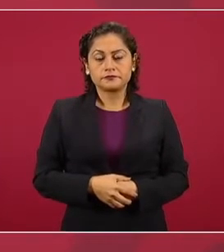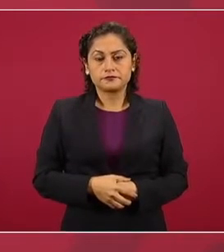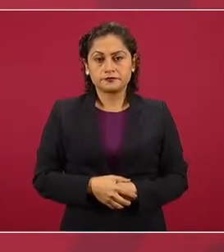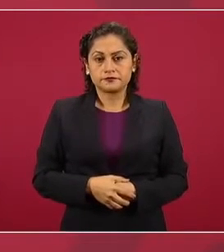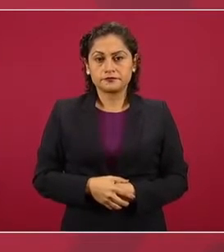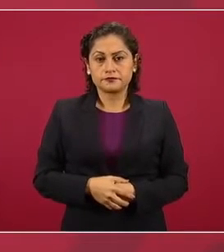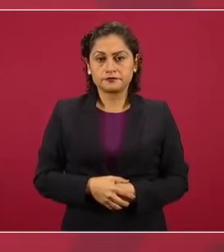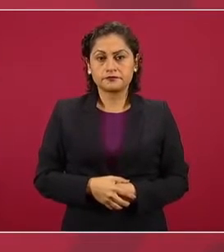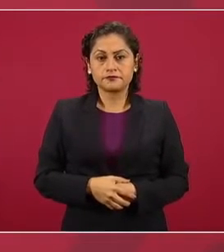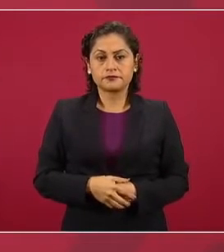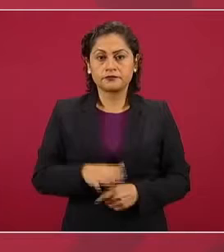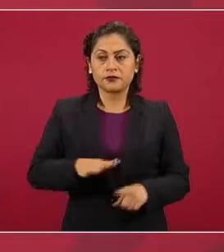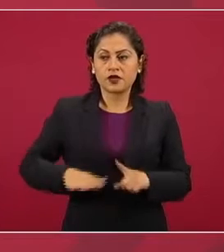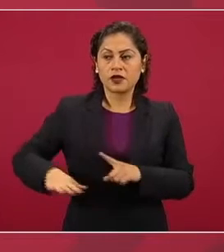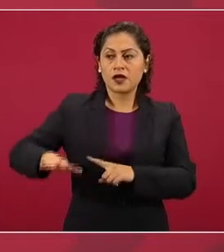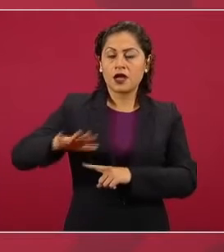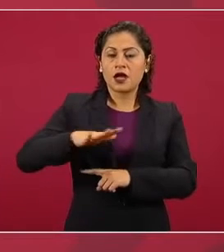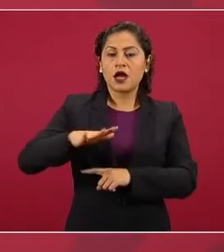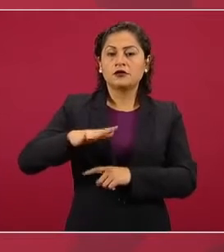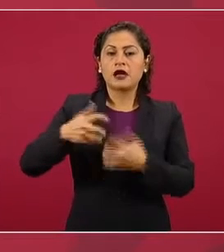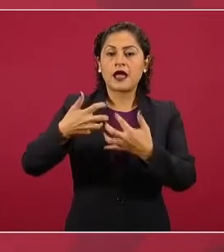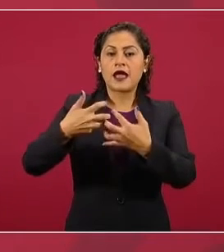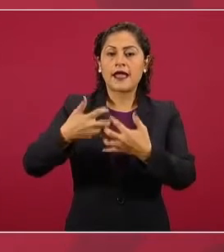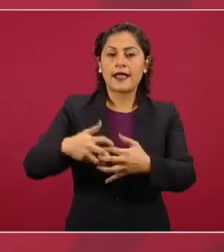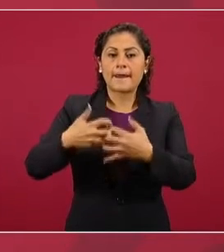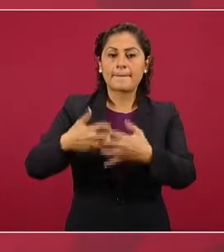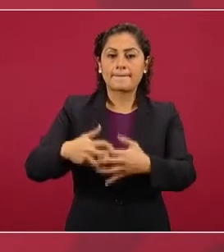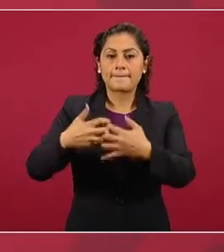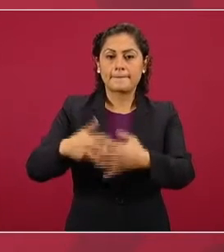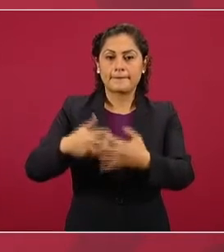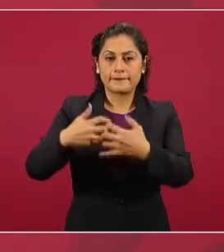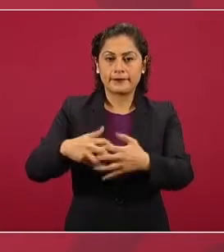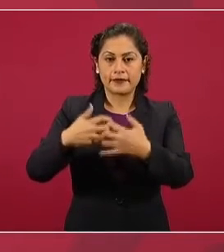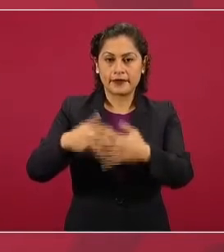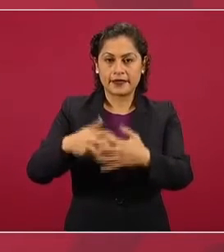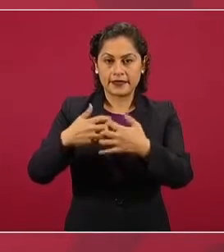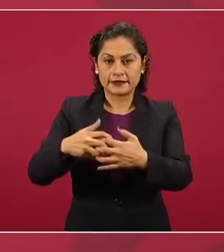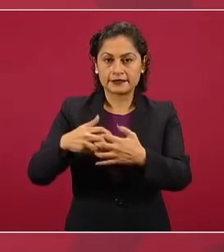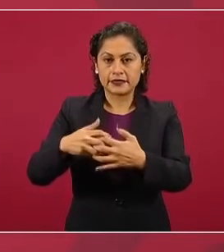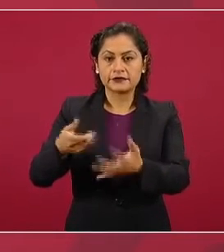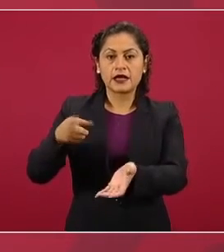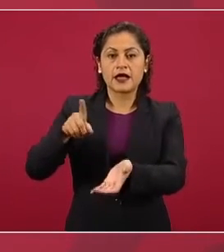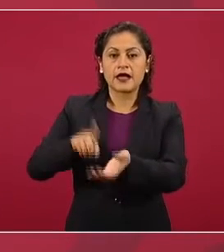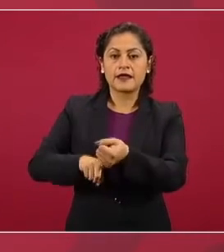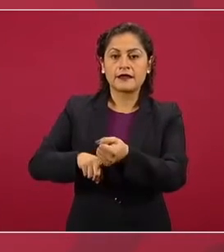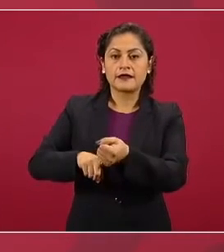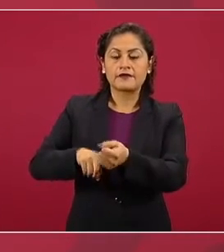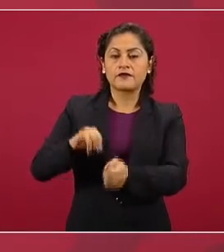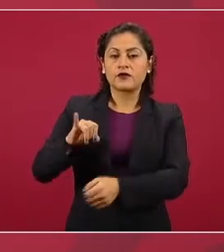los parques industriales del Istmo.